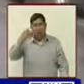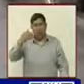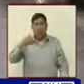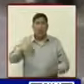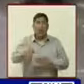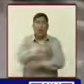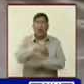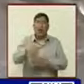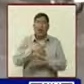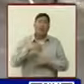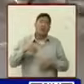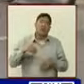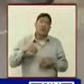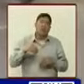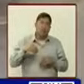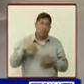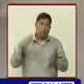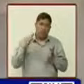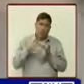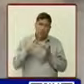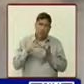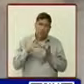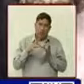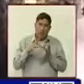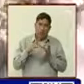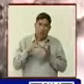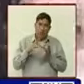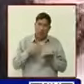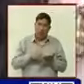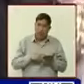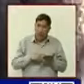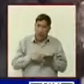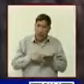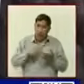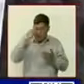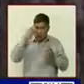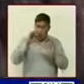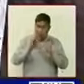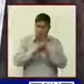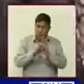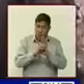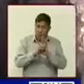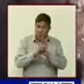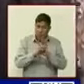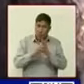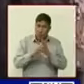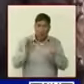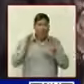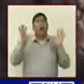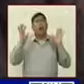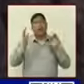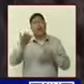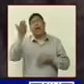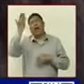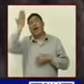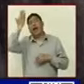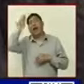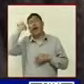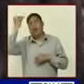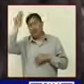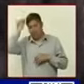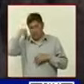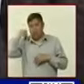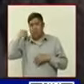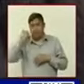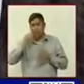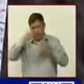llama calle Juan Lechino Ken. ¿Y el embovedado? ¿Este embovedado, la foto, ya presenta las rajaduras? Sí, ya presenta rajaduras por